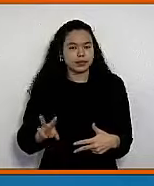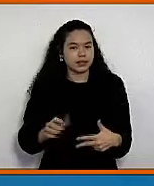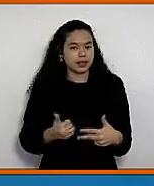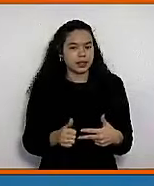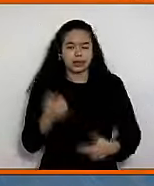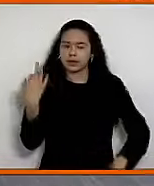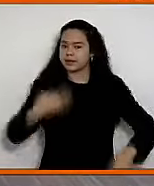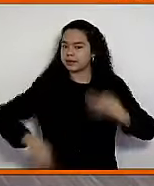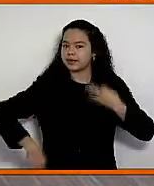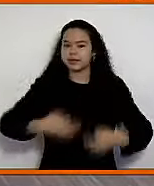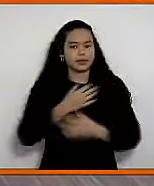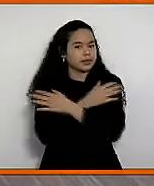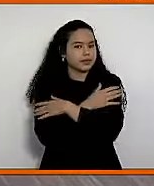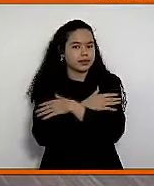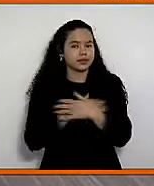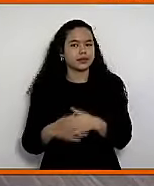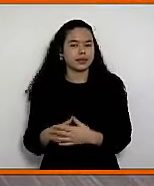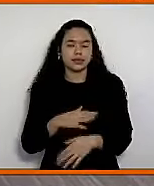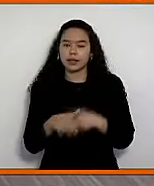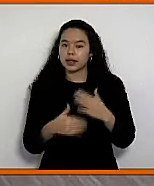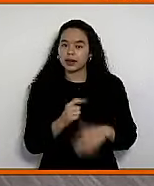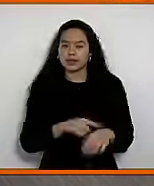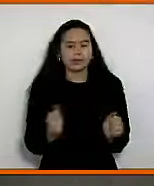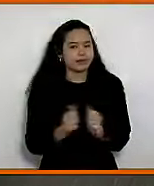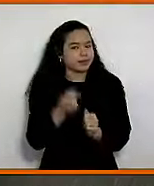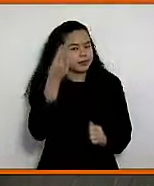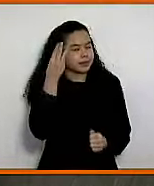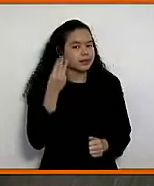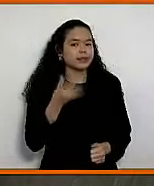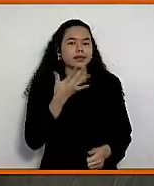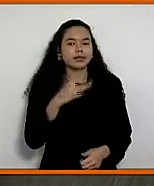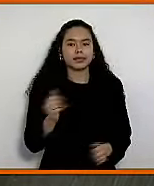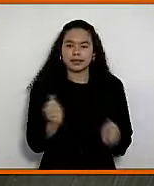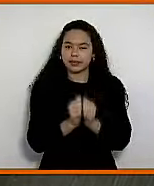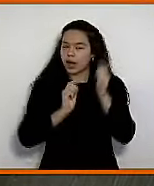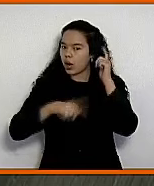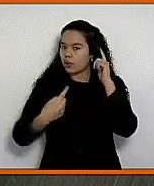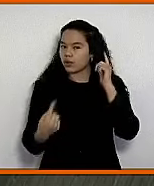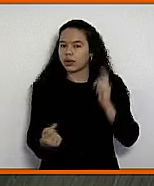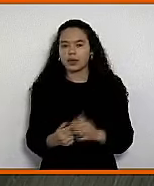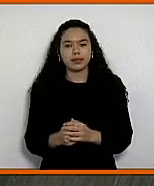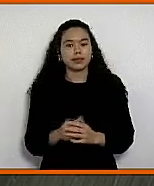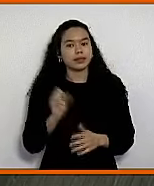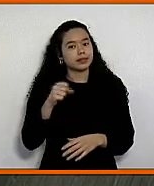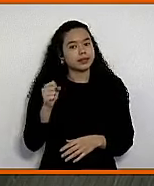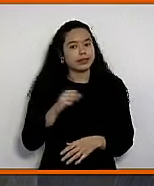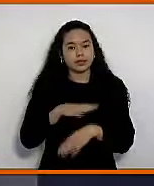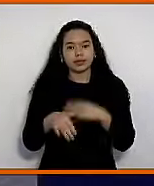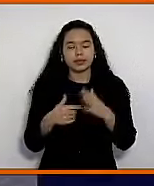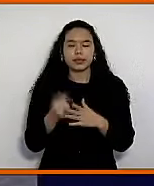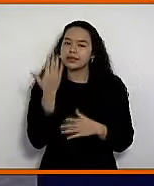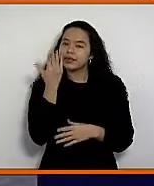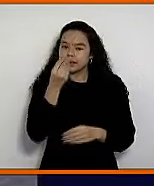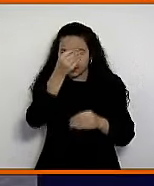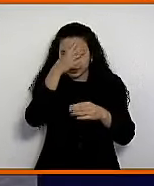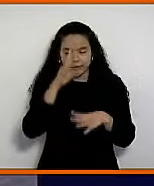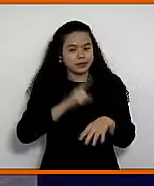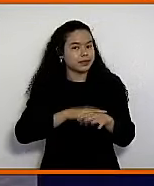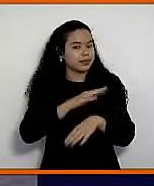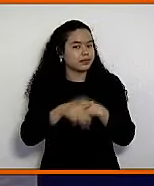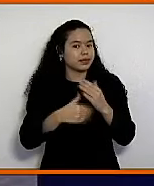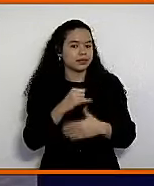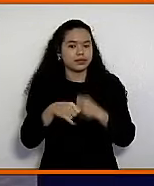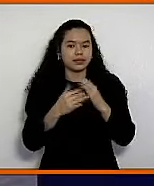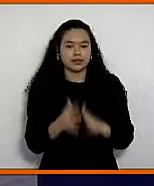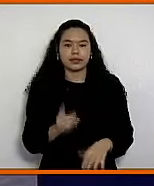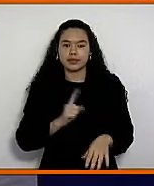10. Muchas felicidades. Vamos con Madeline, quien te dará la suerte en Diaria. Así es, Tatiana, como lo mencionaste, es momento,